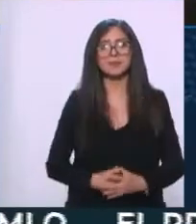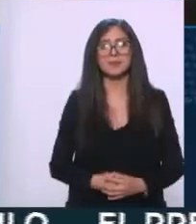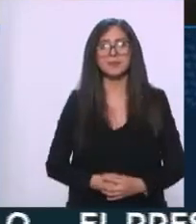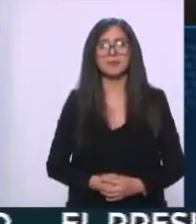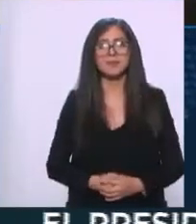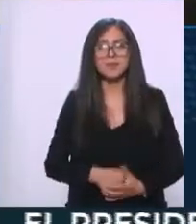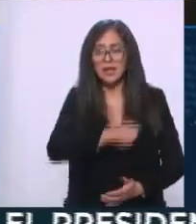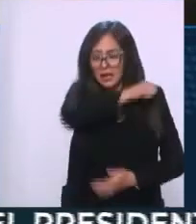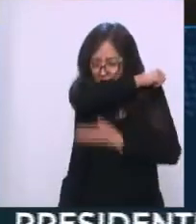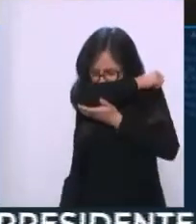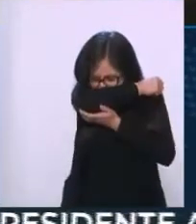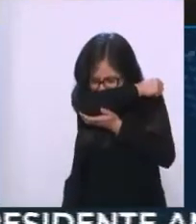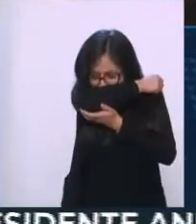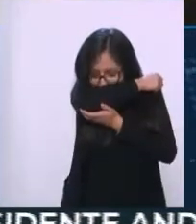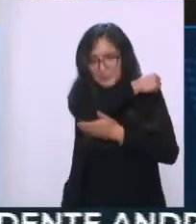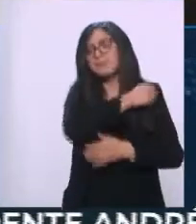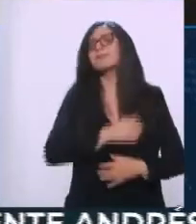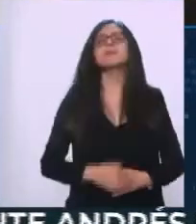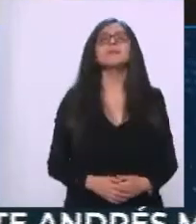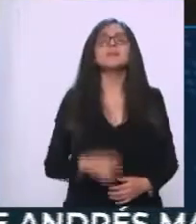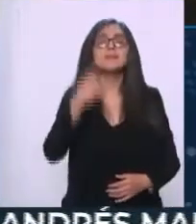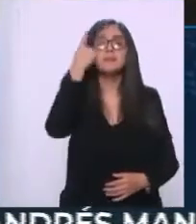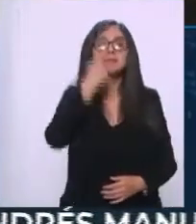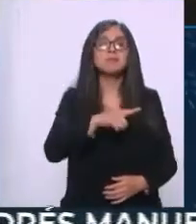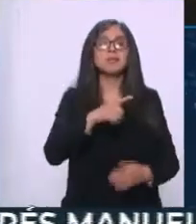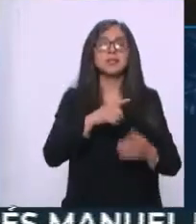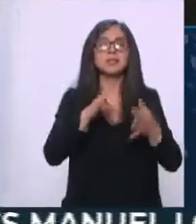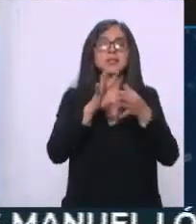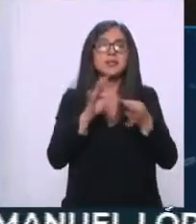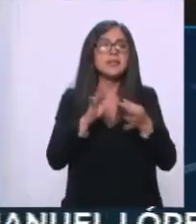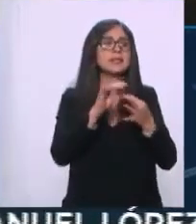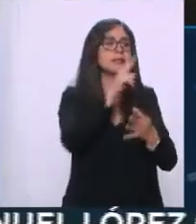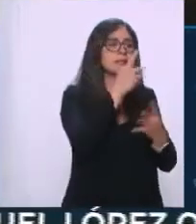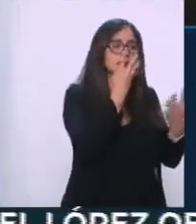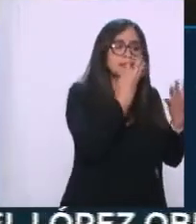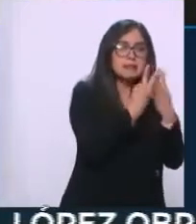para mantenerlos en la cárcel o llevarlos a un juicio